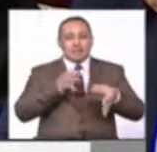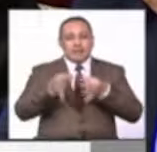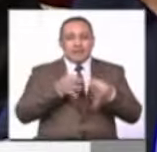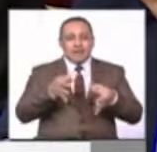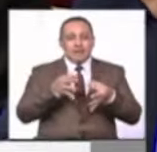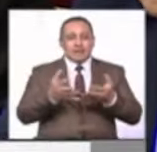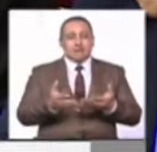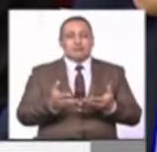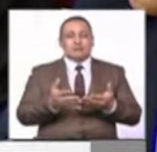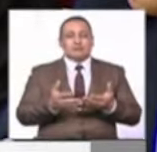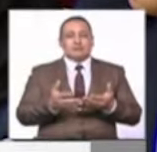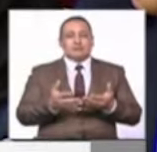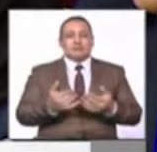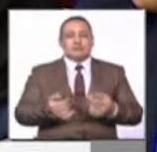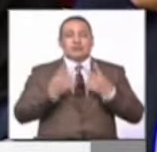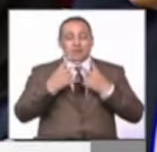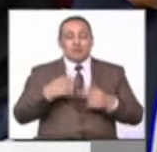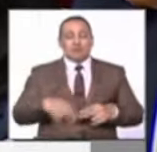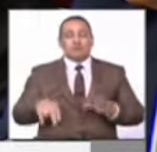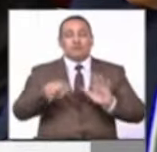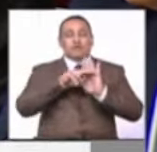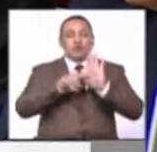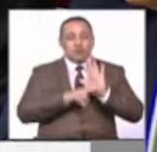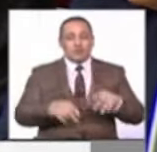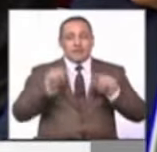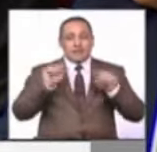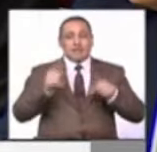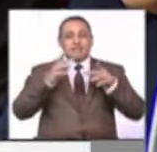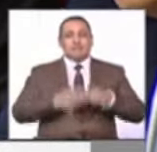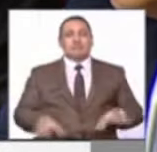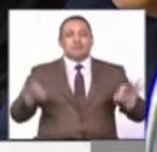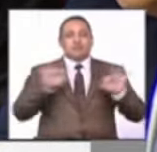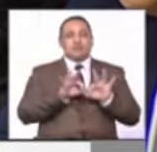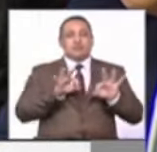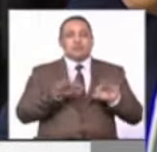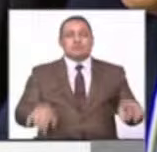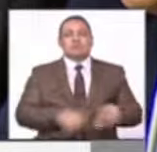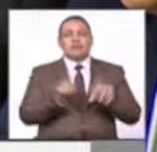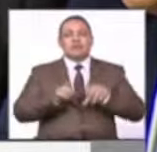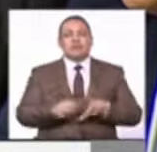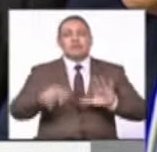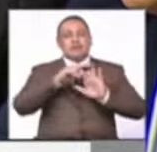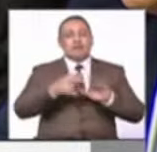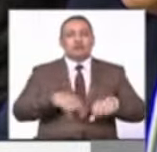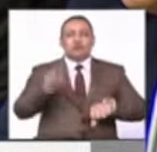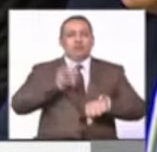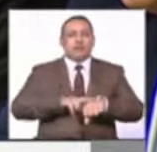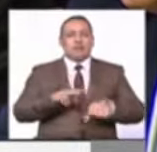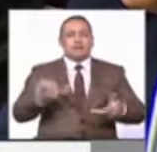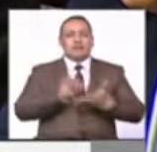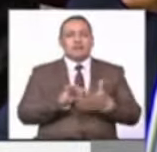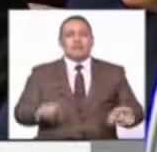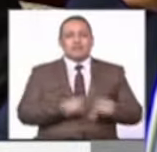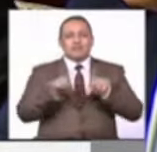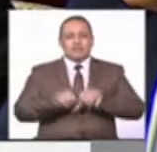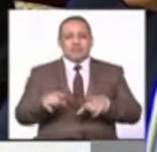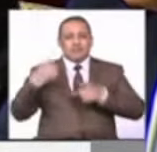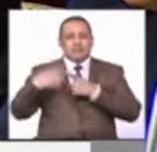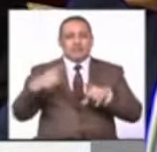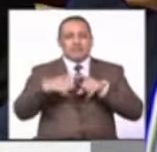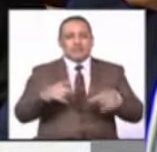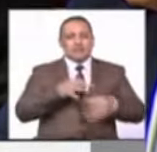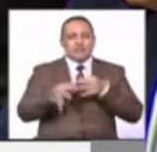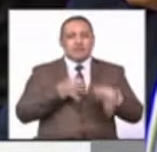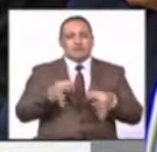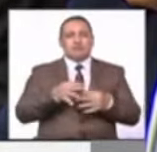interpretarse una norma esta Norma fundamental Es normal que se pueda llegar a distintas